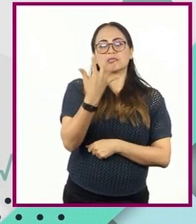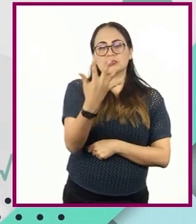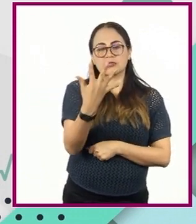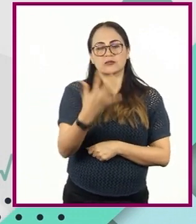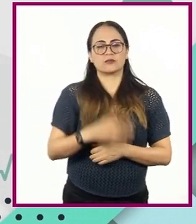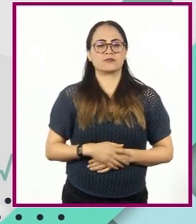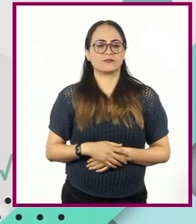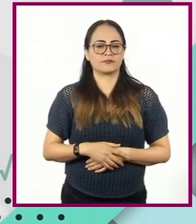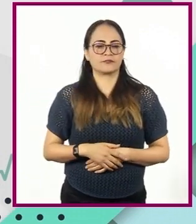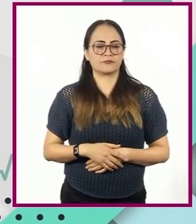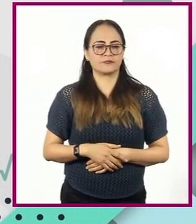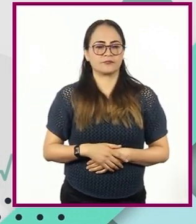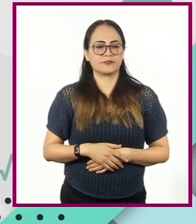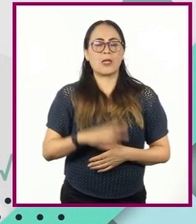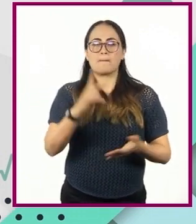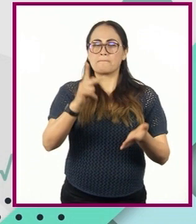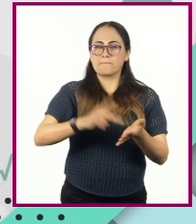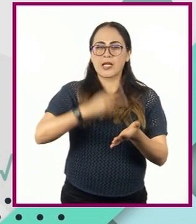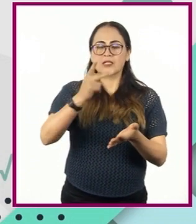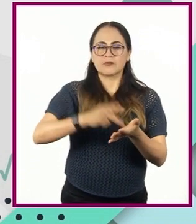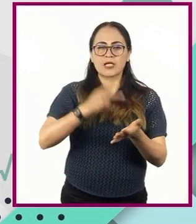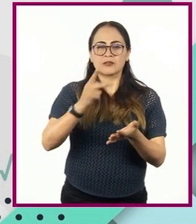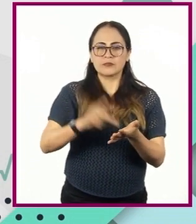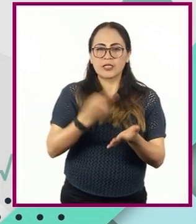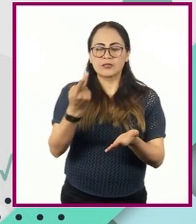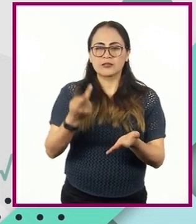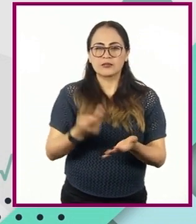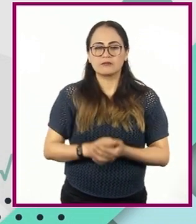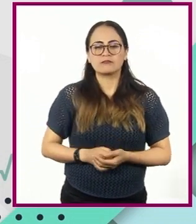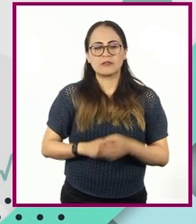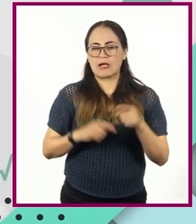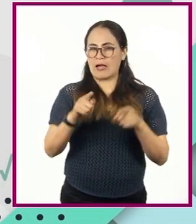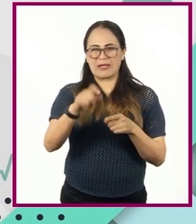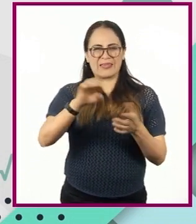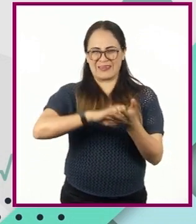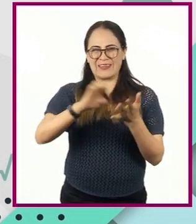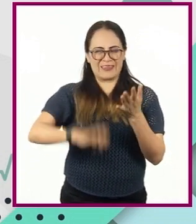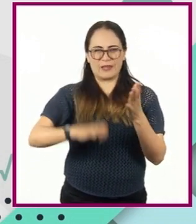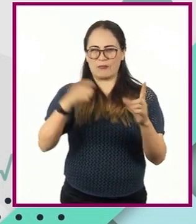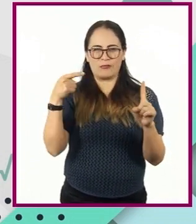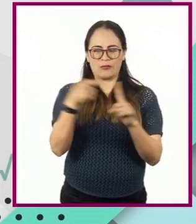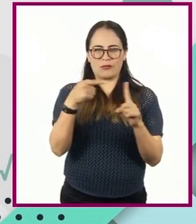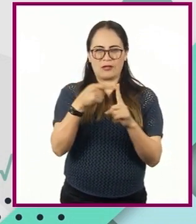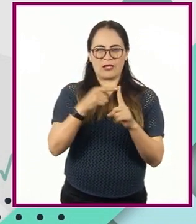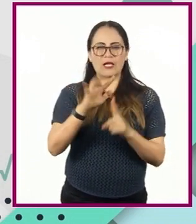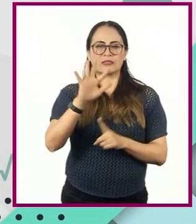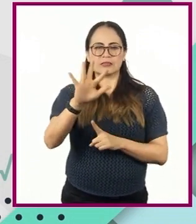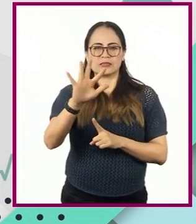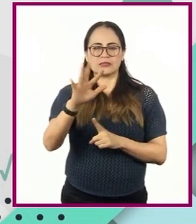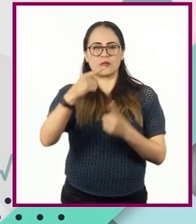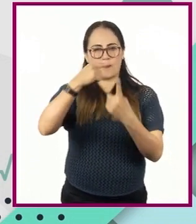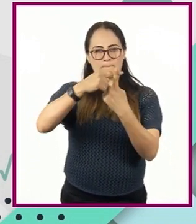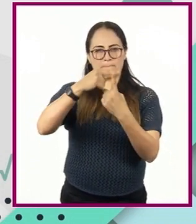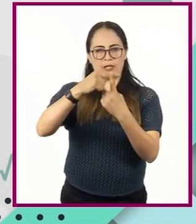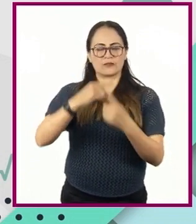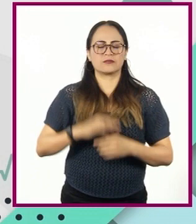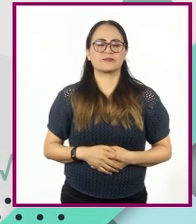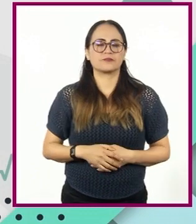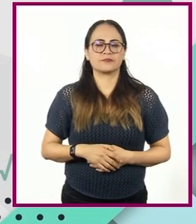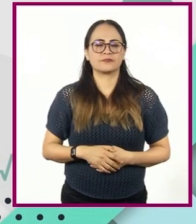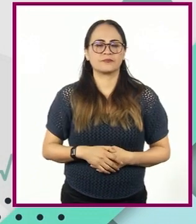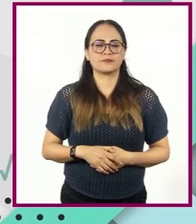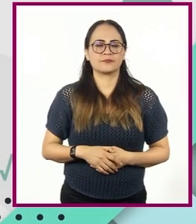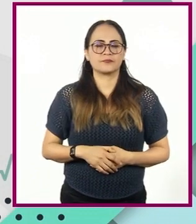factor indica las veces que en este caso particular se suma 5. Esto, como